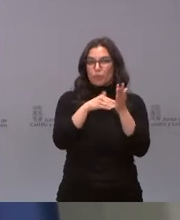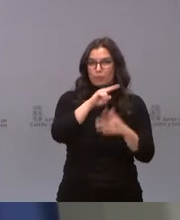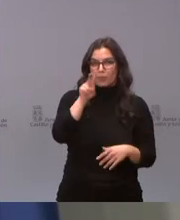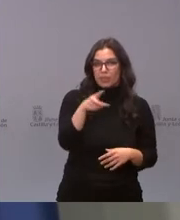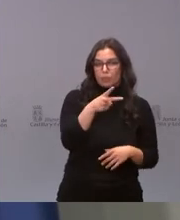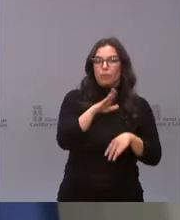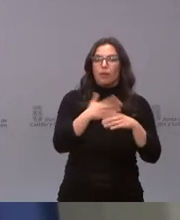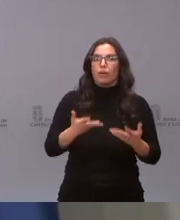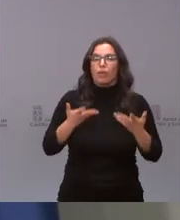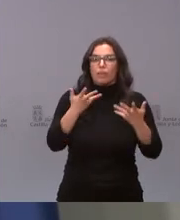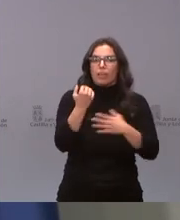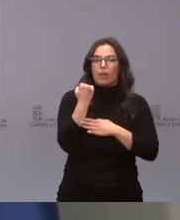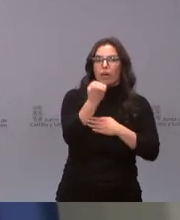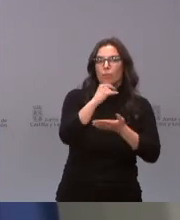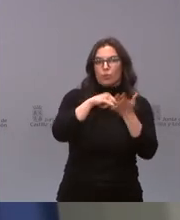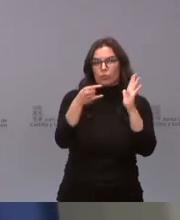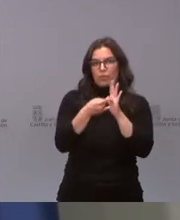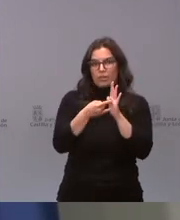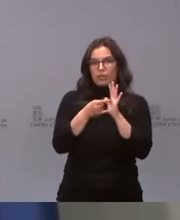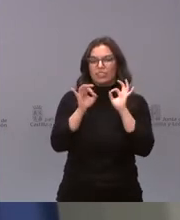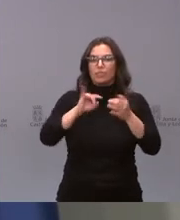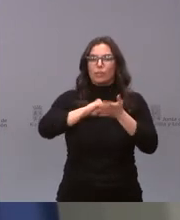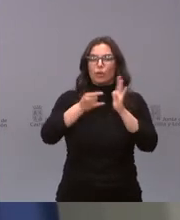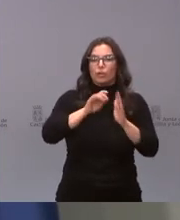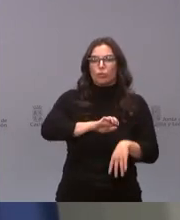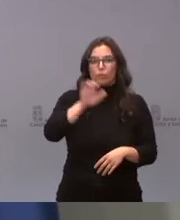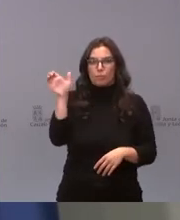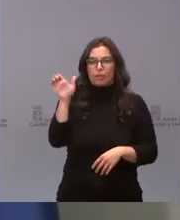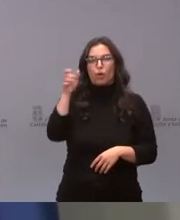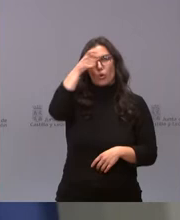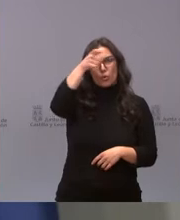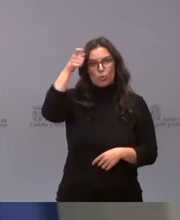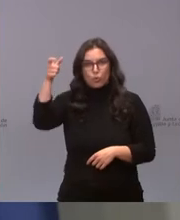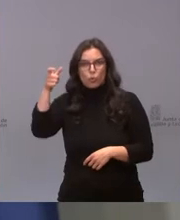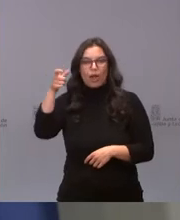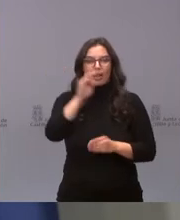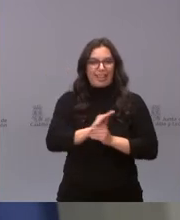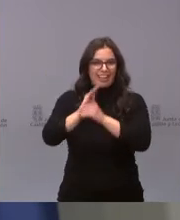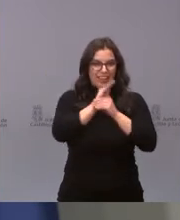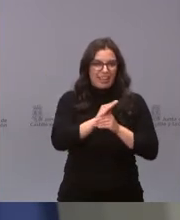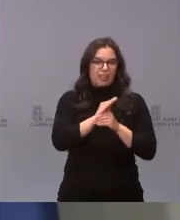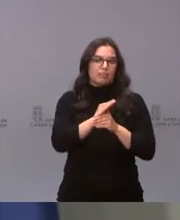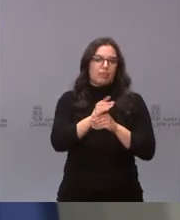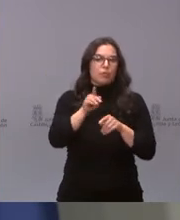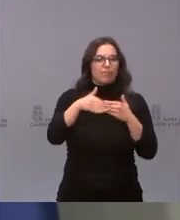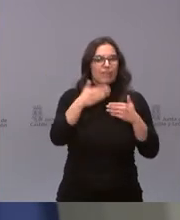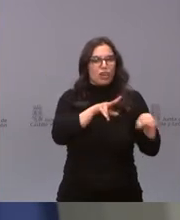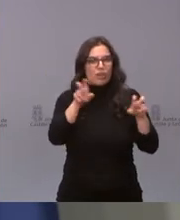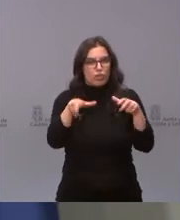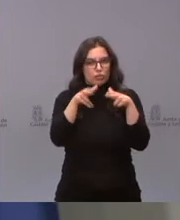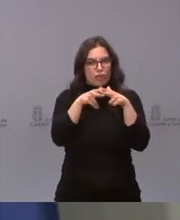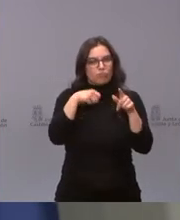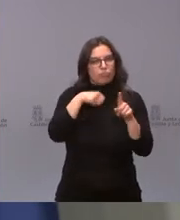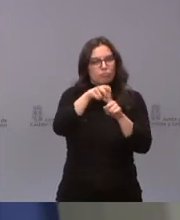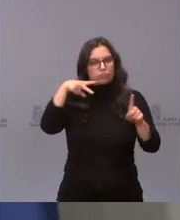para prestar apoyo técnico al proyecto europeo Rural Care de innovación social, con enfoque innovador para